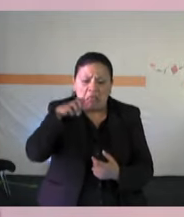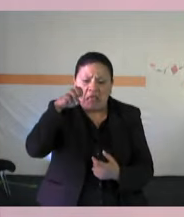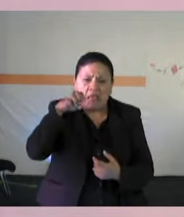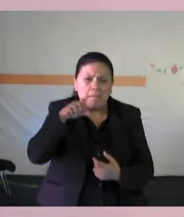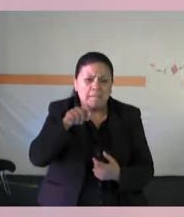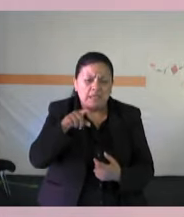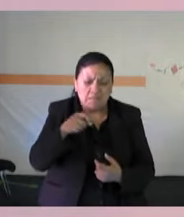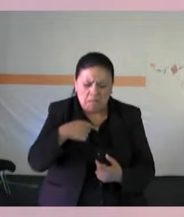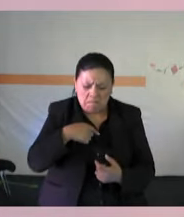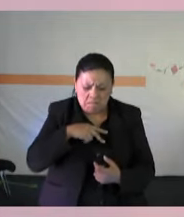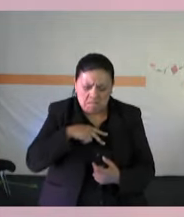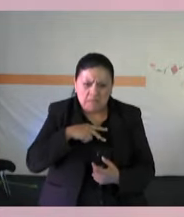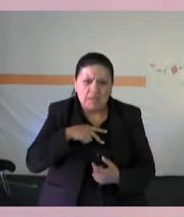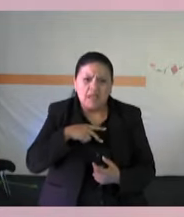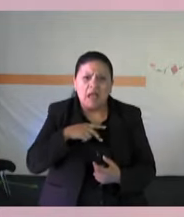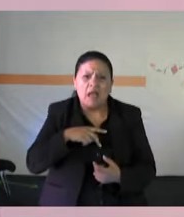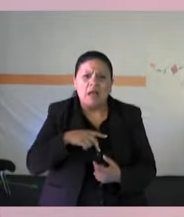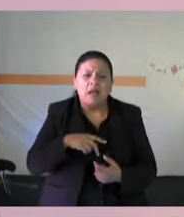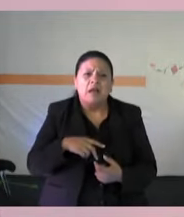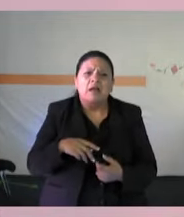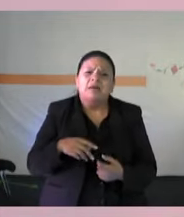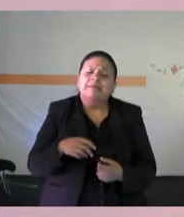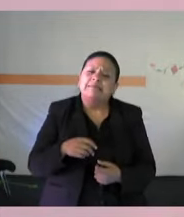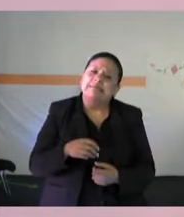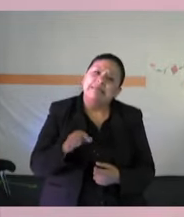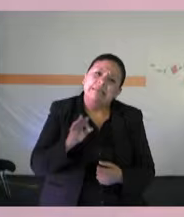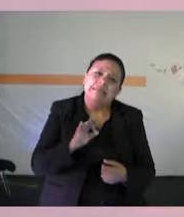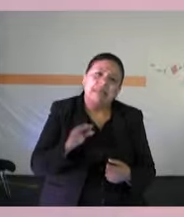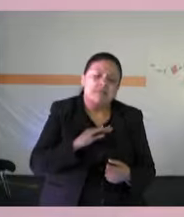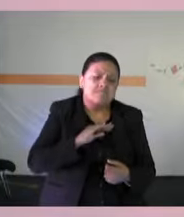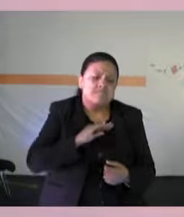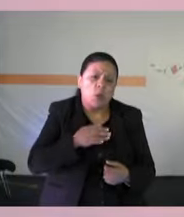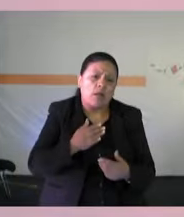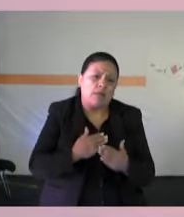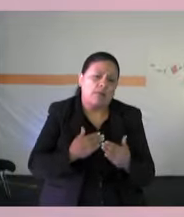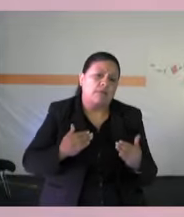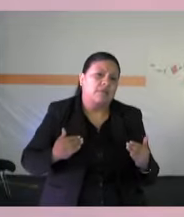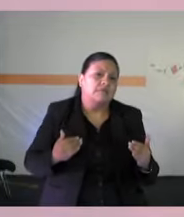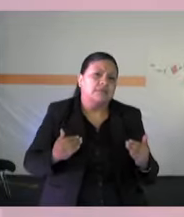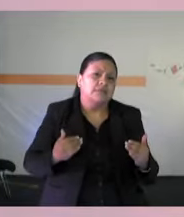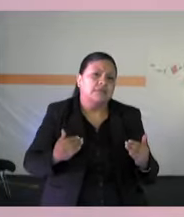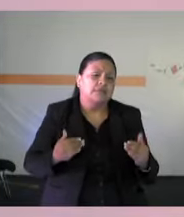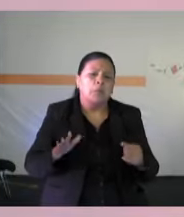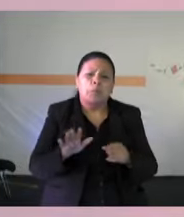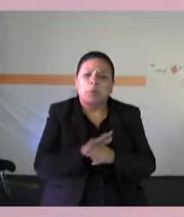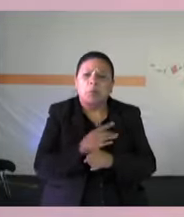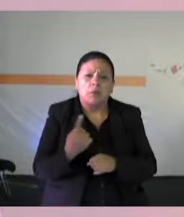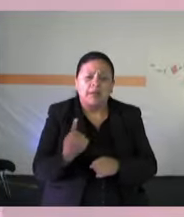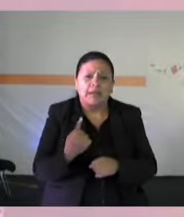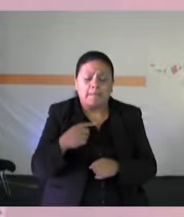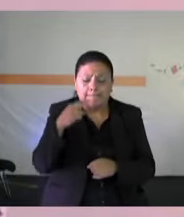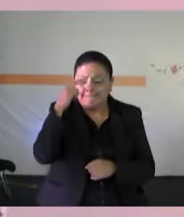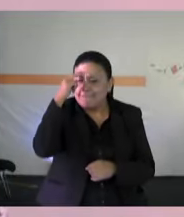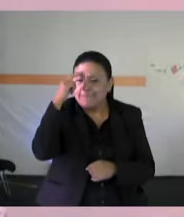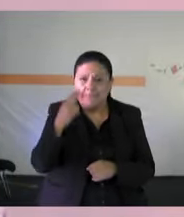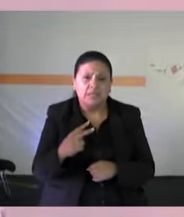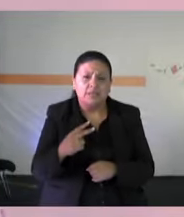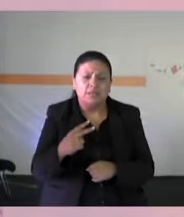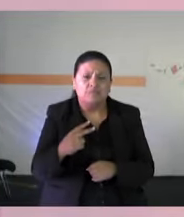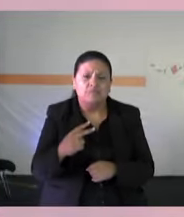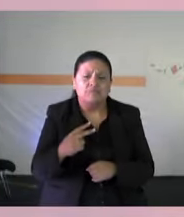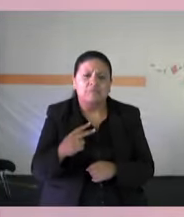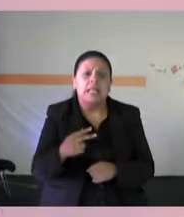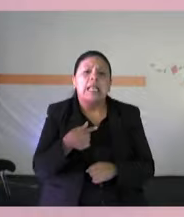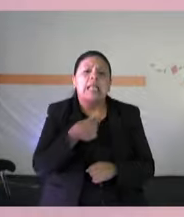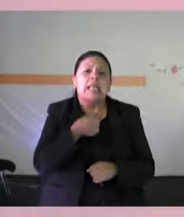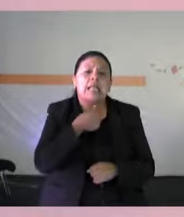Por estadística, por pura estadística. Por el lugar en el que está, por el país en el que vive,